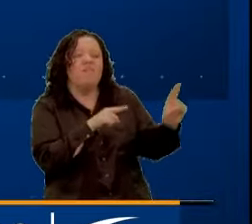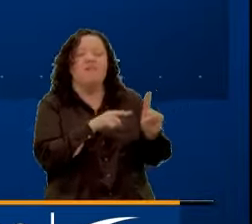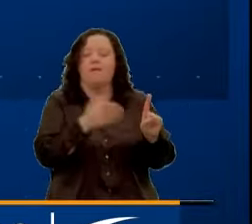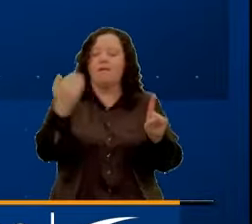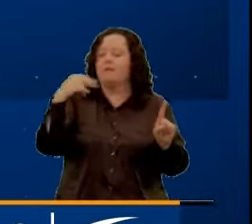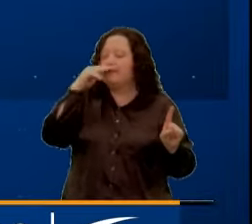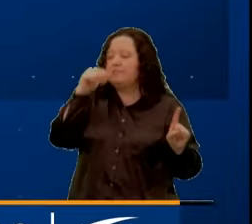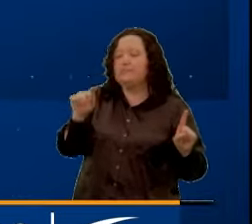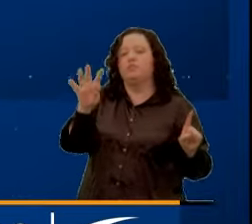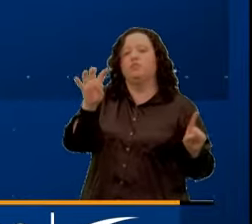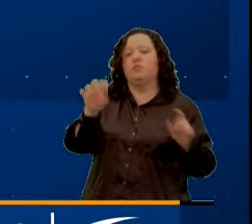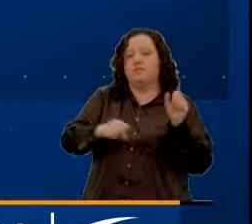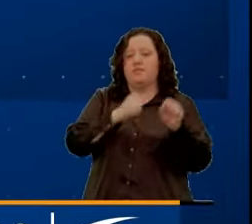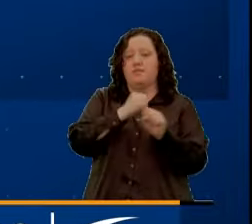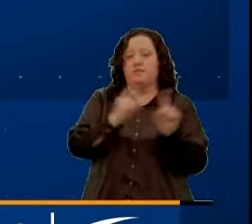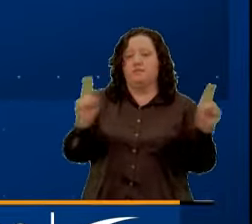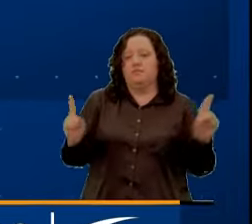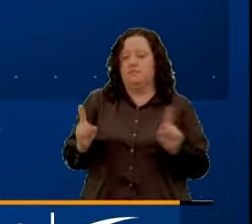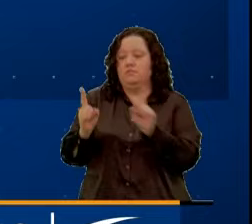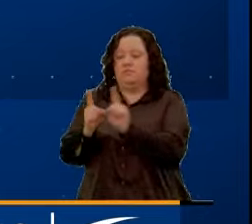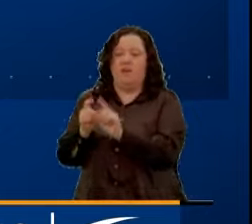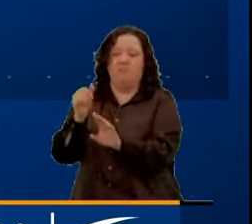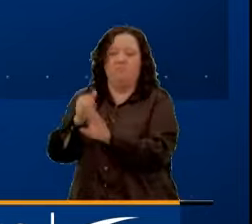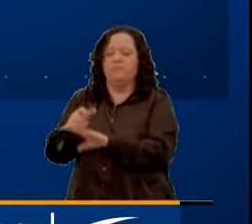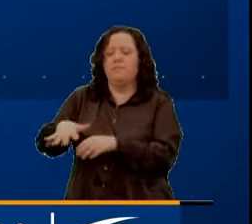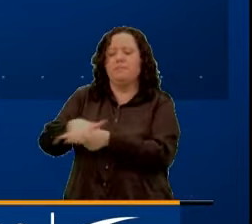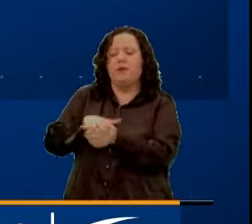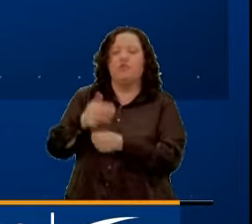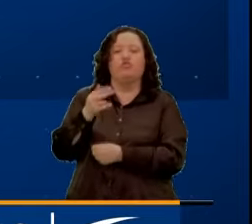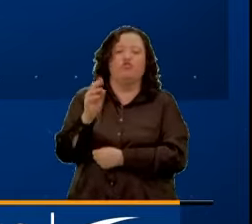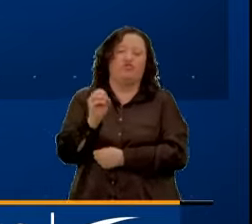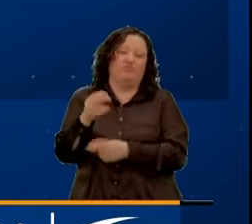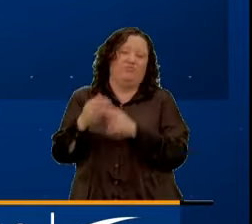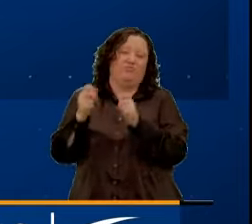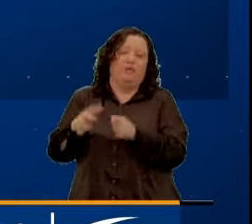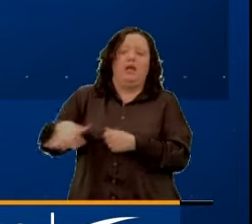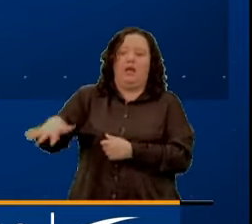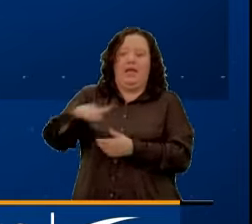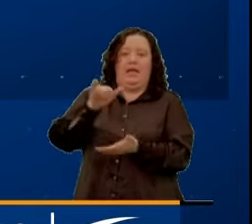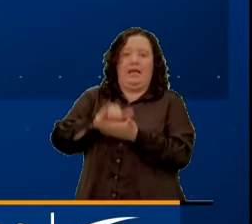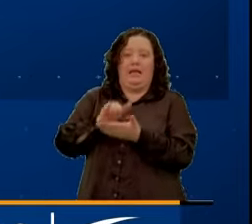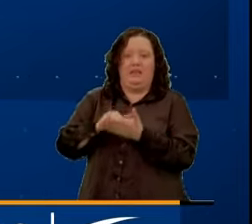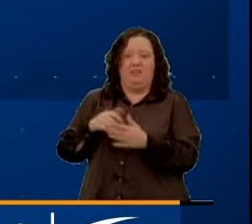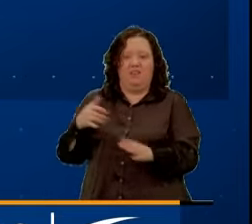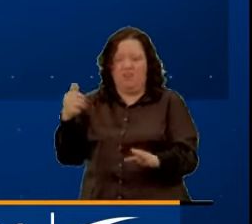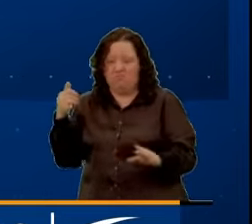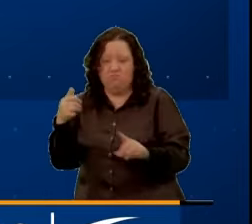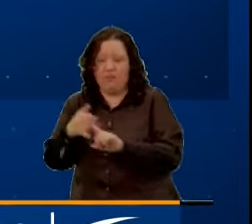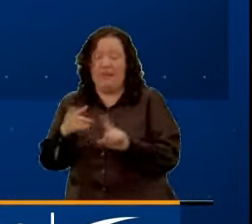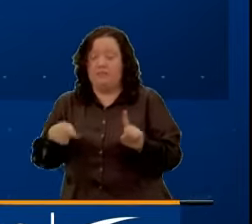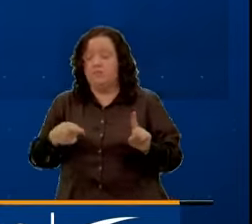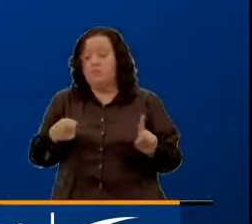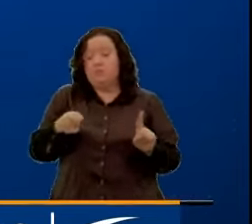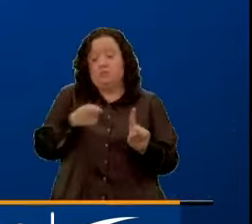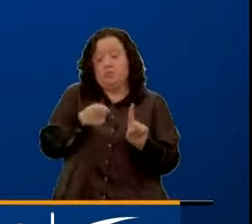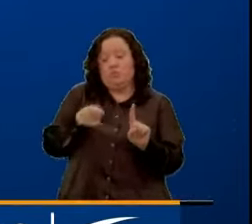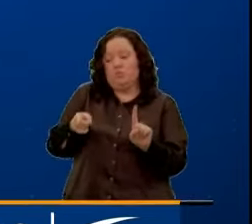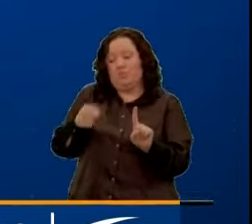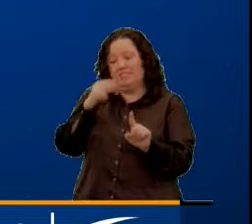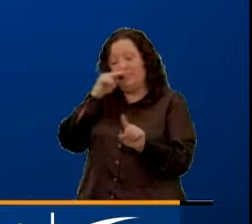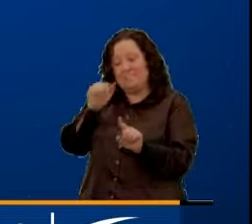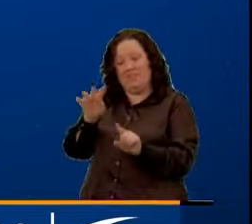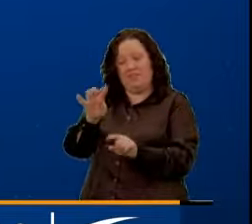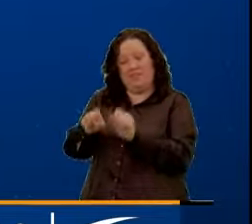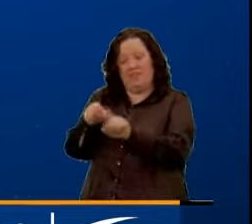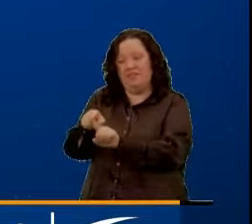niña de 9 años en el barrio 12 de octubre de la ciudad de Medellín según las autoridades la mamá de esta menor